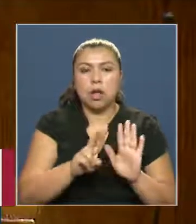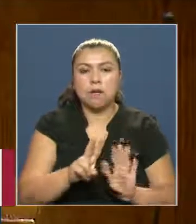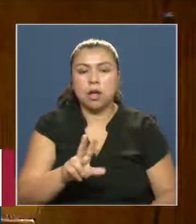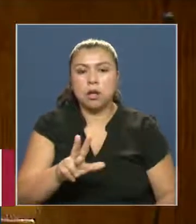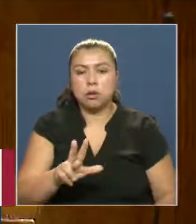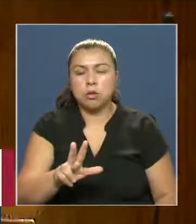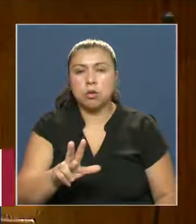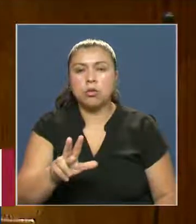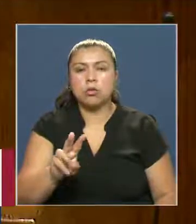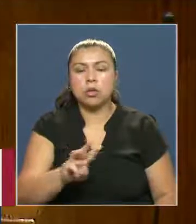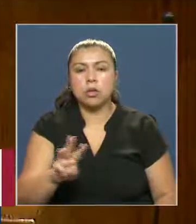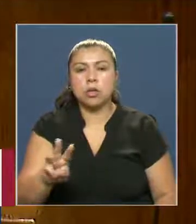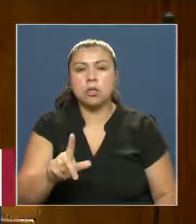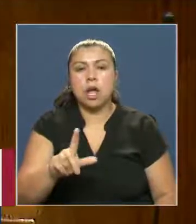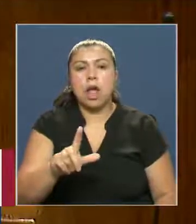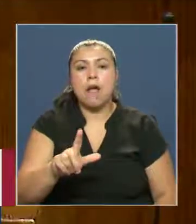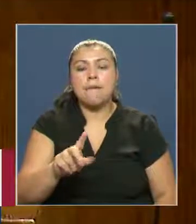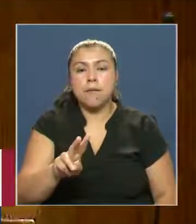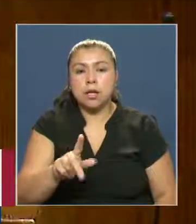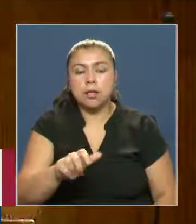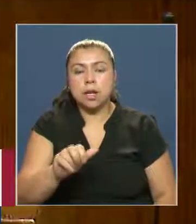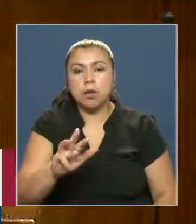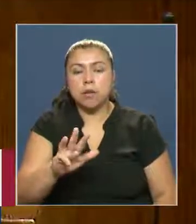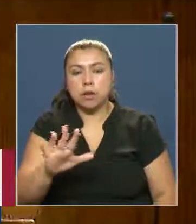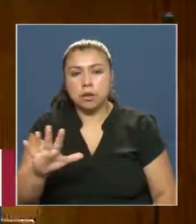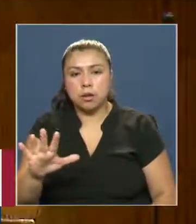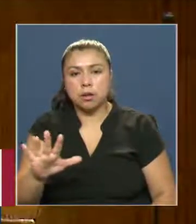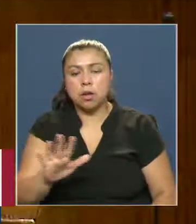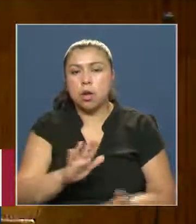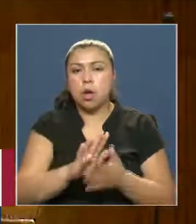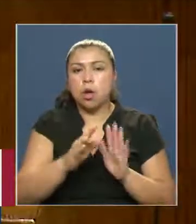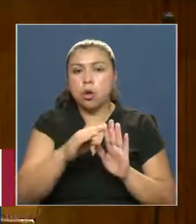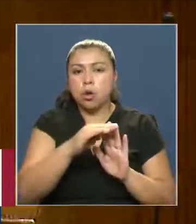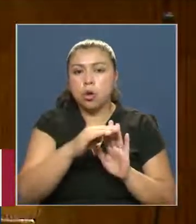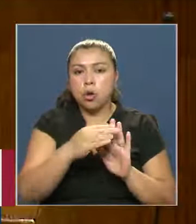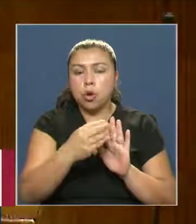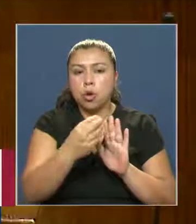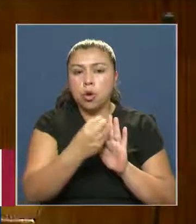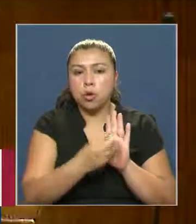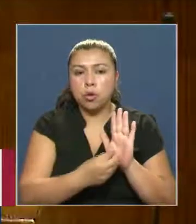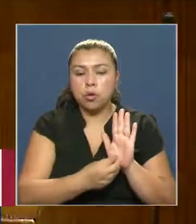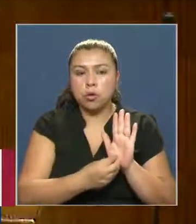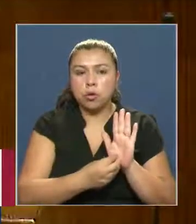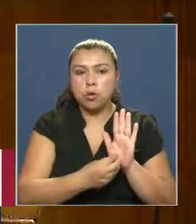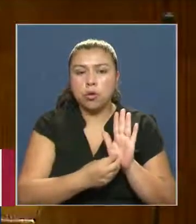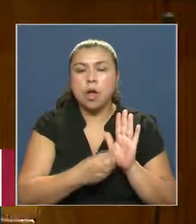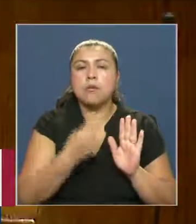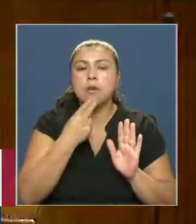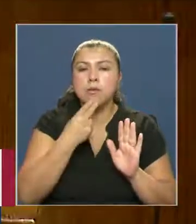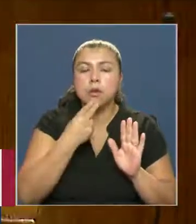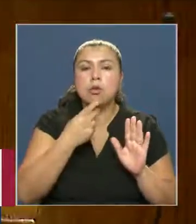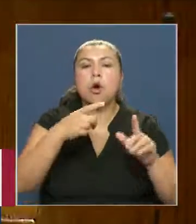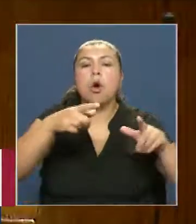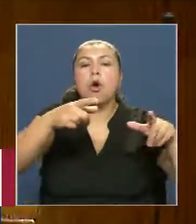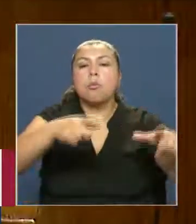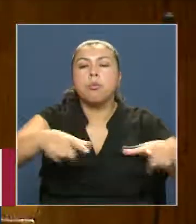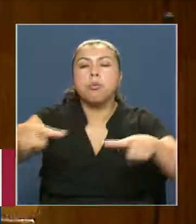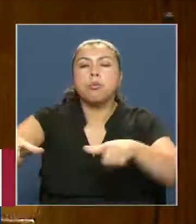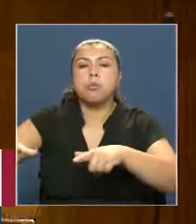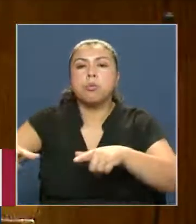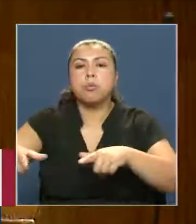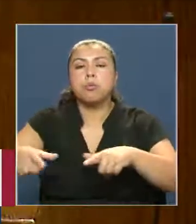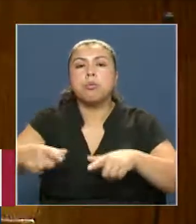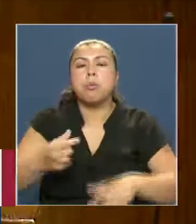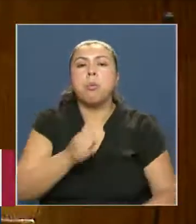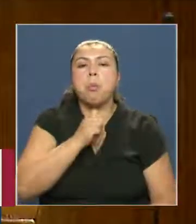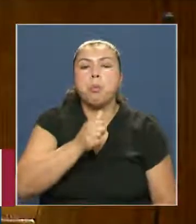2833, 2695, todos ellos habitados también por poblaciones vulnerables que no